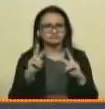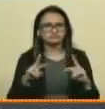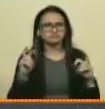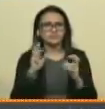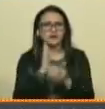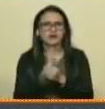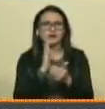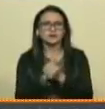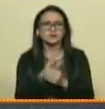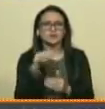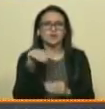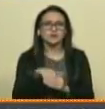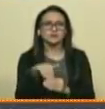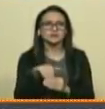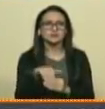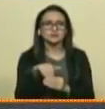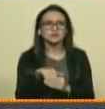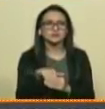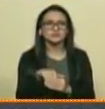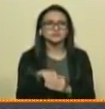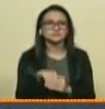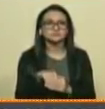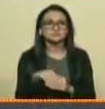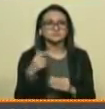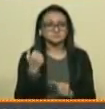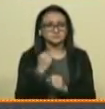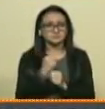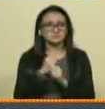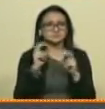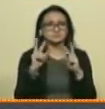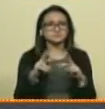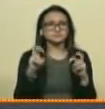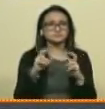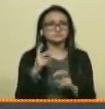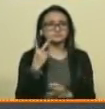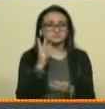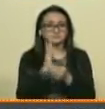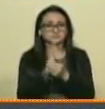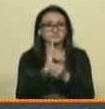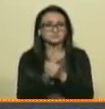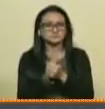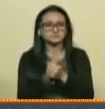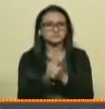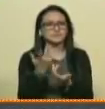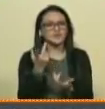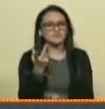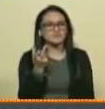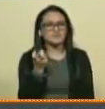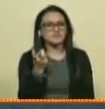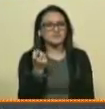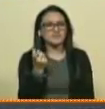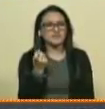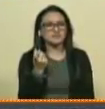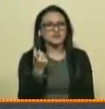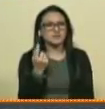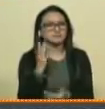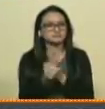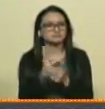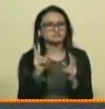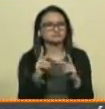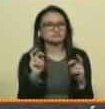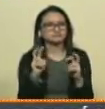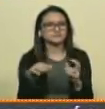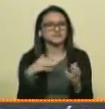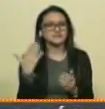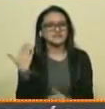electoral. Hemos en esta jornada auditado dos registros electorales que teníamos pendientes, ya que el registro no se auditaba desde